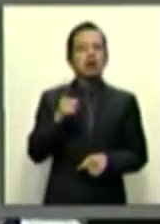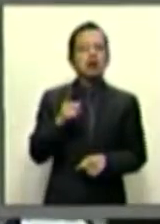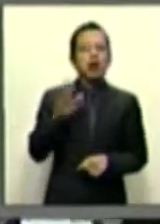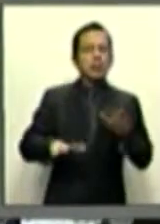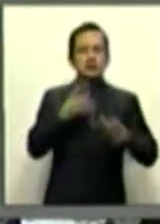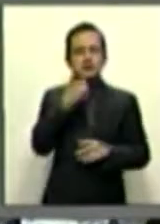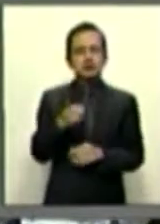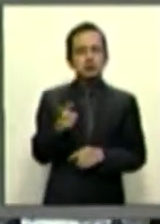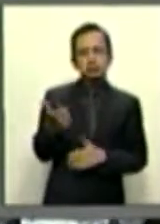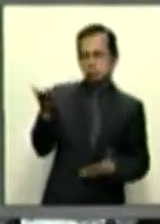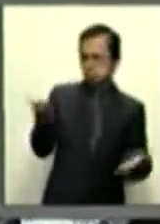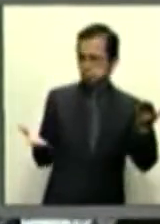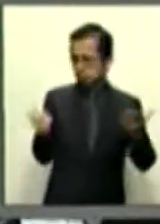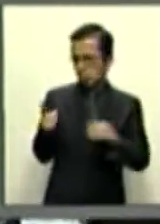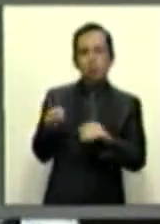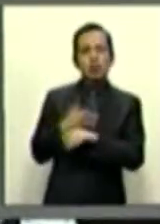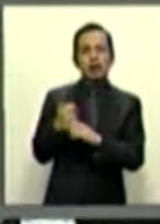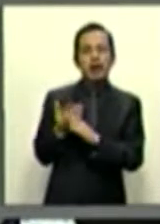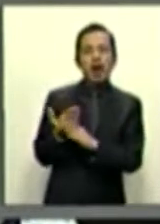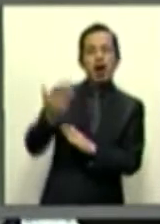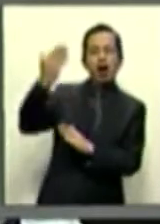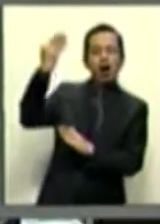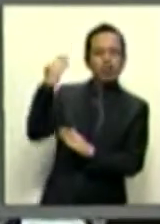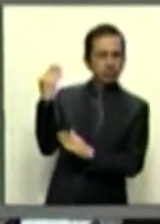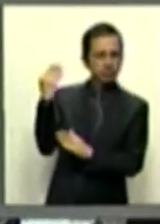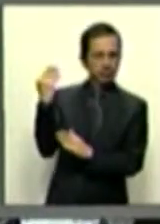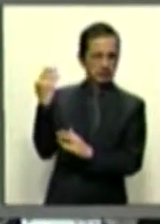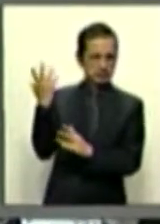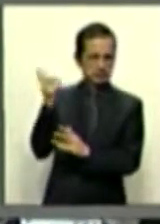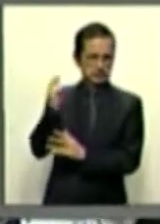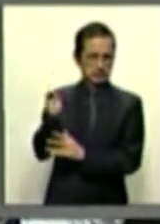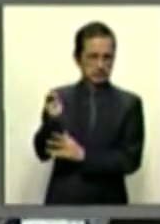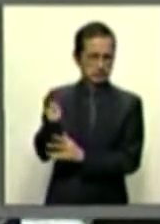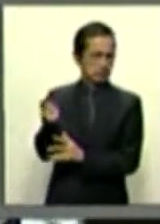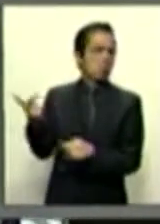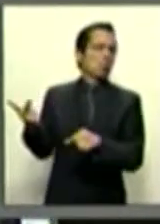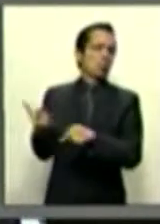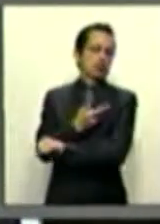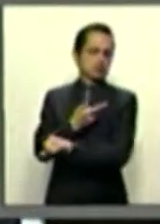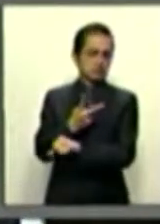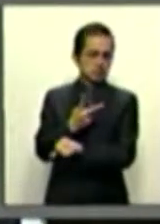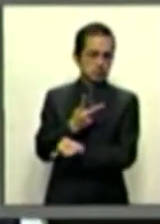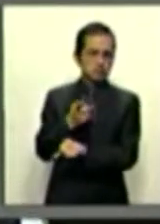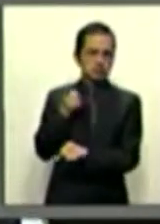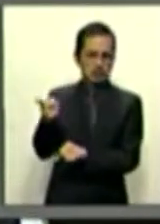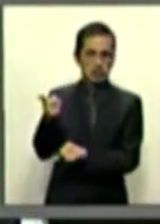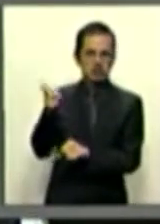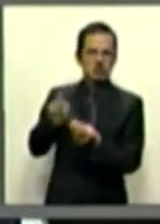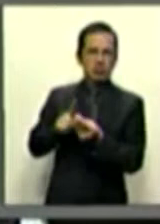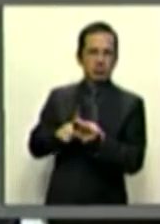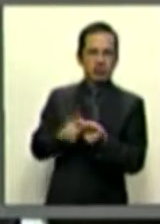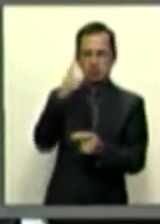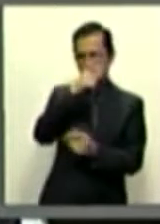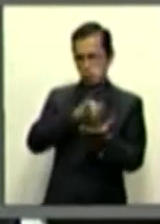que da origen a conmemorar este día, que es el suceso en aquella fábrica